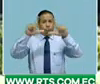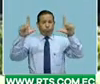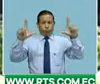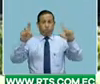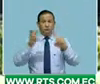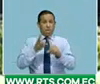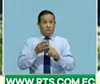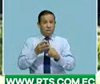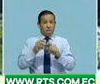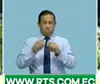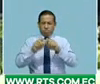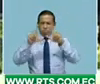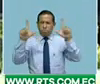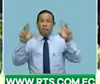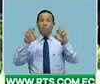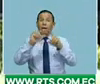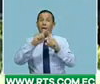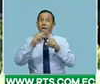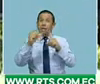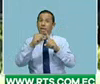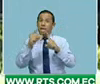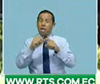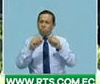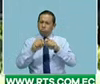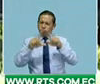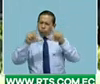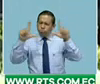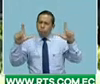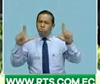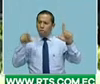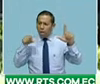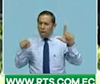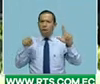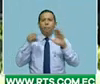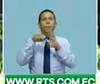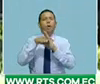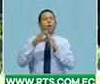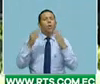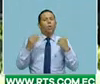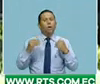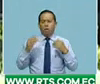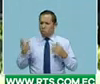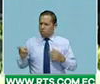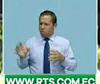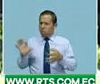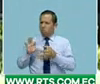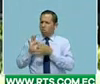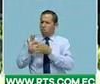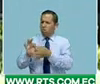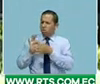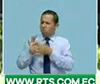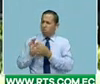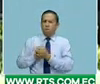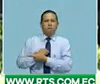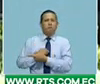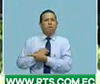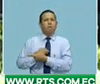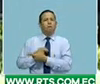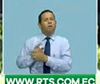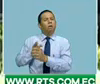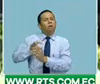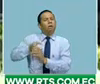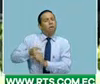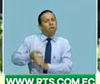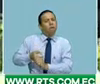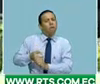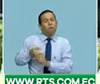Servicio Nacional de Rentas Internas. Banco de Guayaquil Sociedad Anónima sería integrante de 2